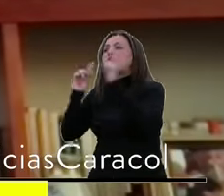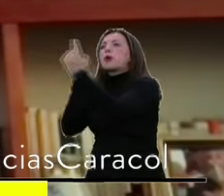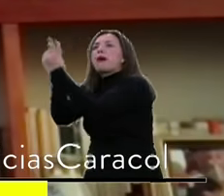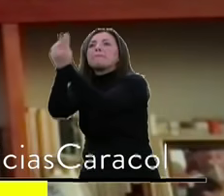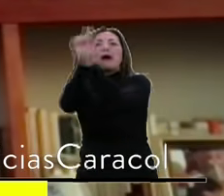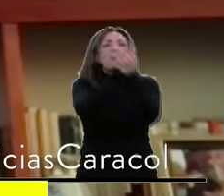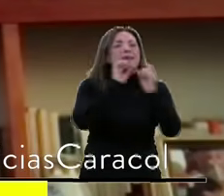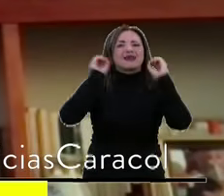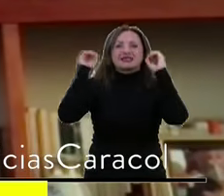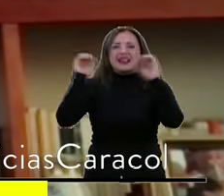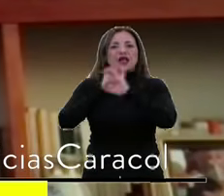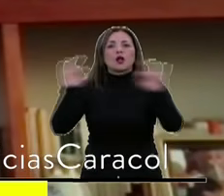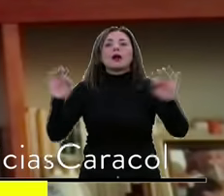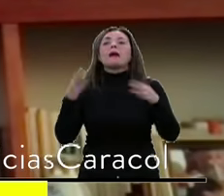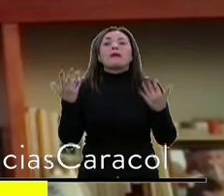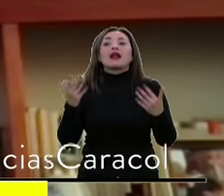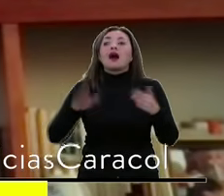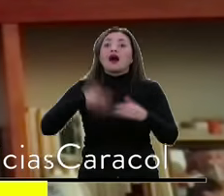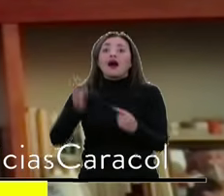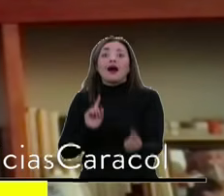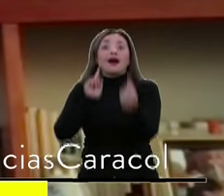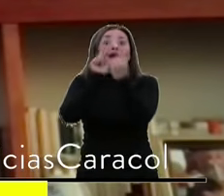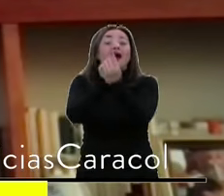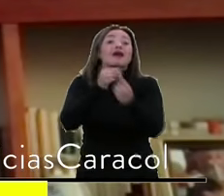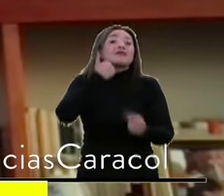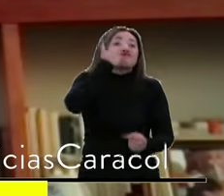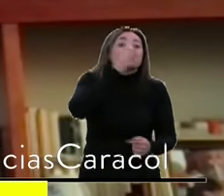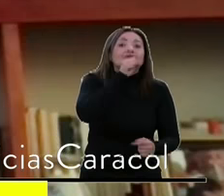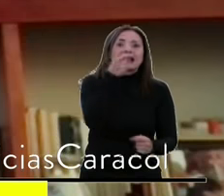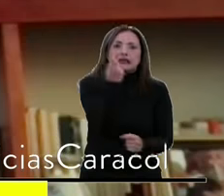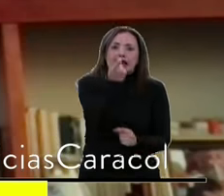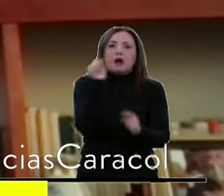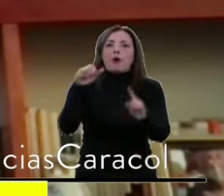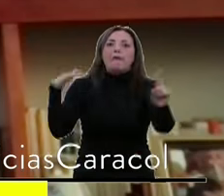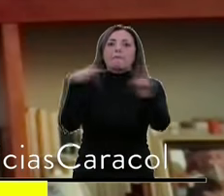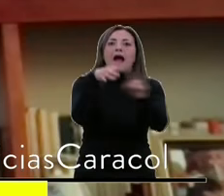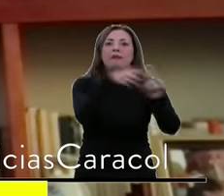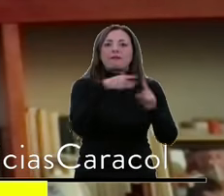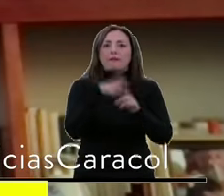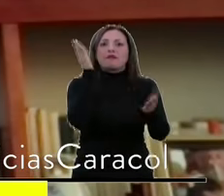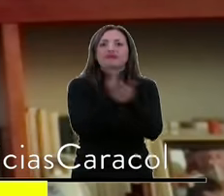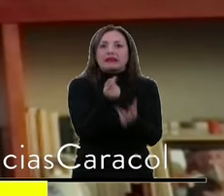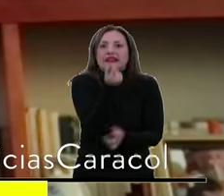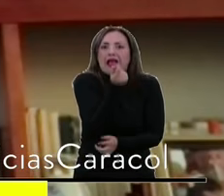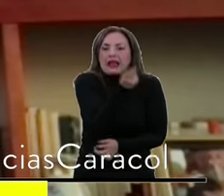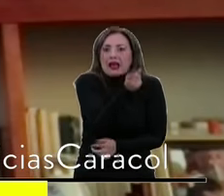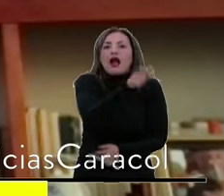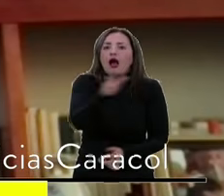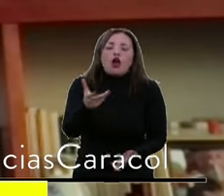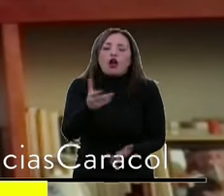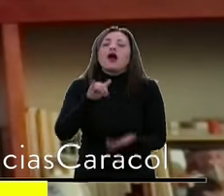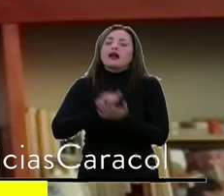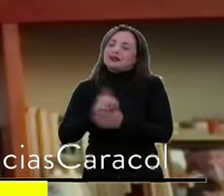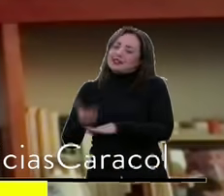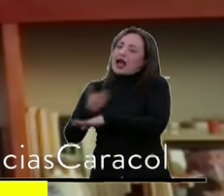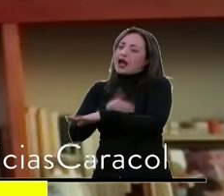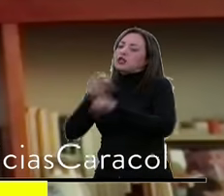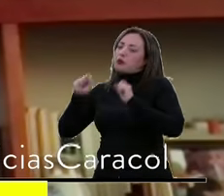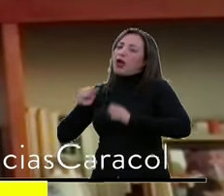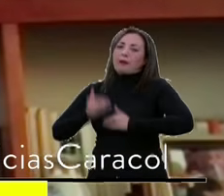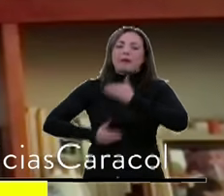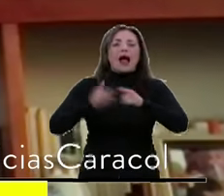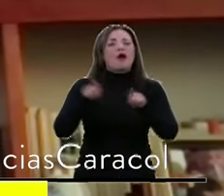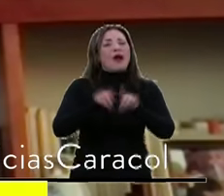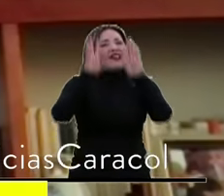personas para que si nos encontramos con estos autos mayores que son los más vulnerables podamos pues salir adelante y de pasar una navidad feliz